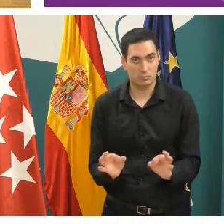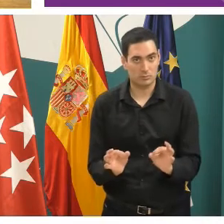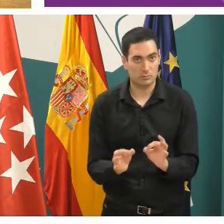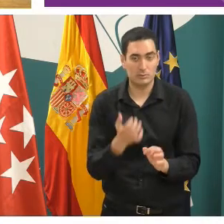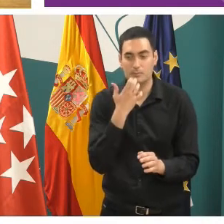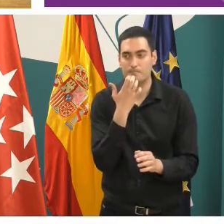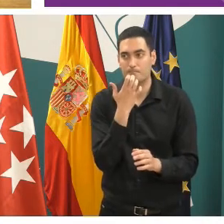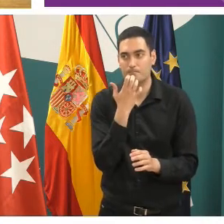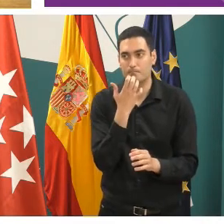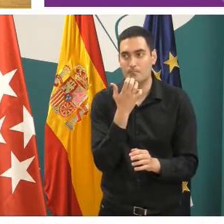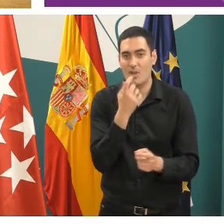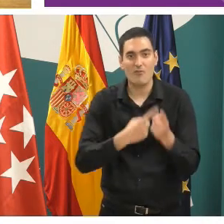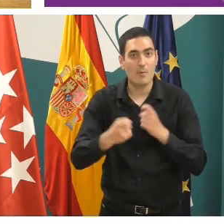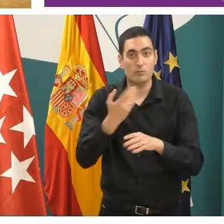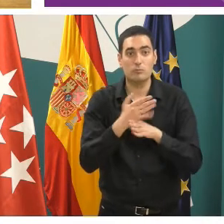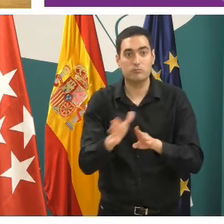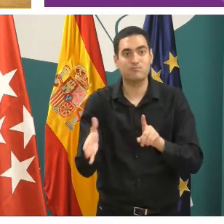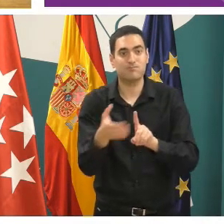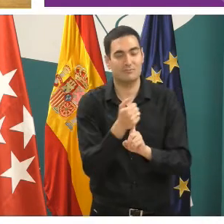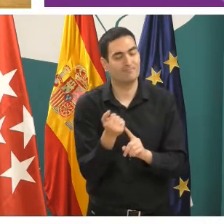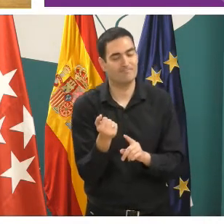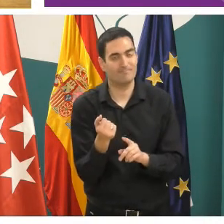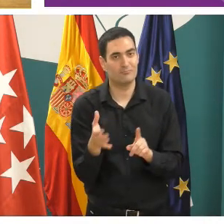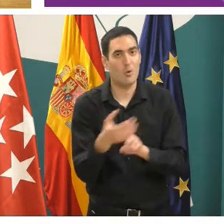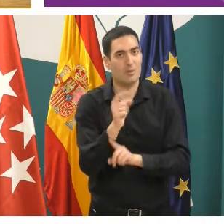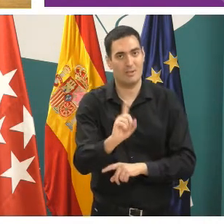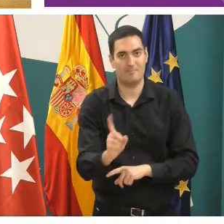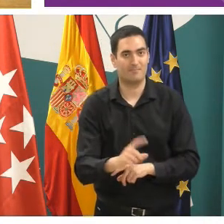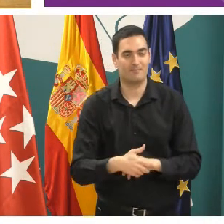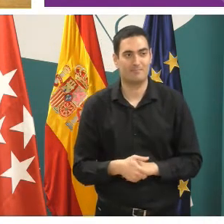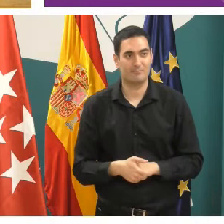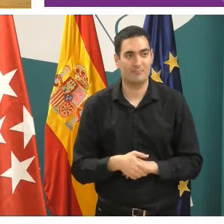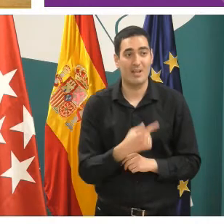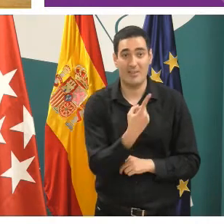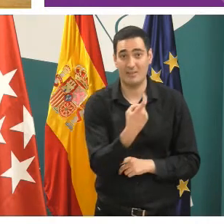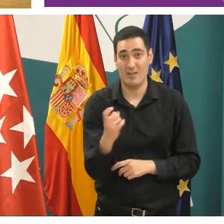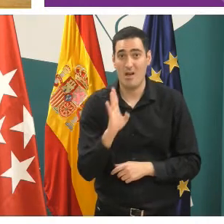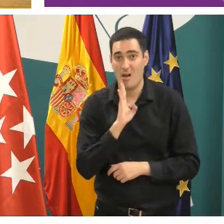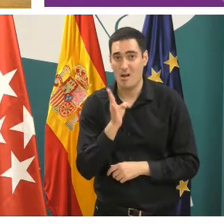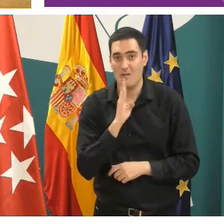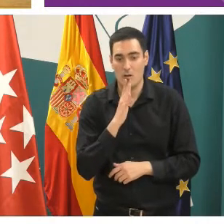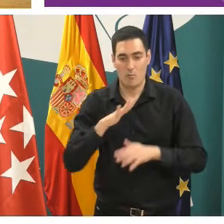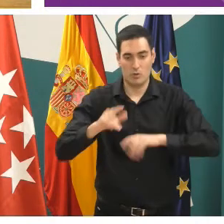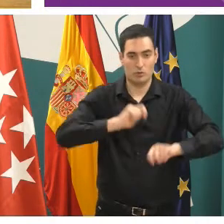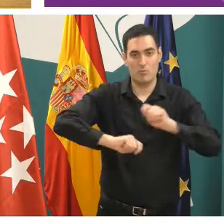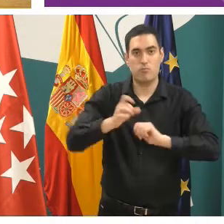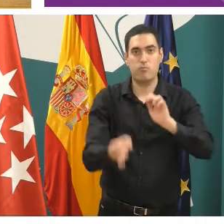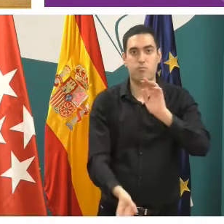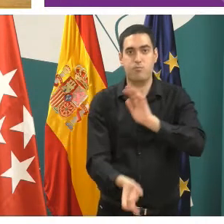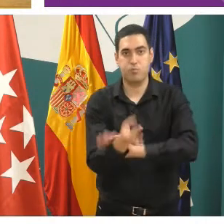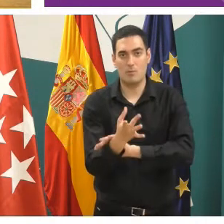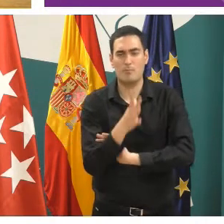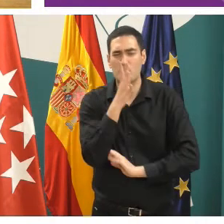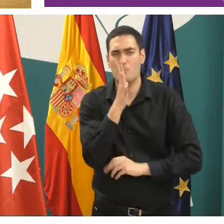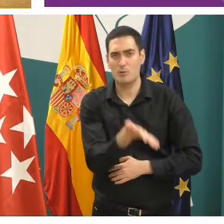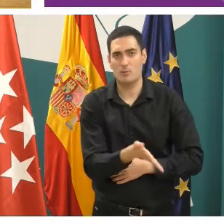encuentran suficiente información para estos recursos. Con estas necesidades nace el movimiento asociativo. Nace